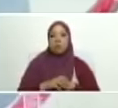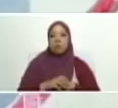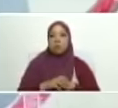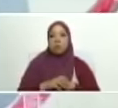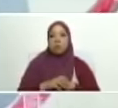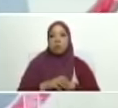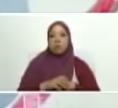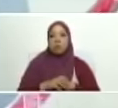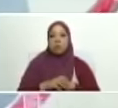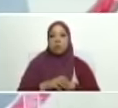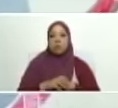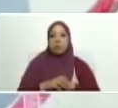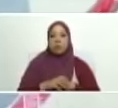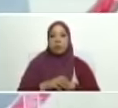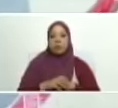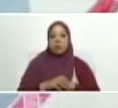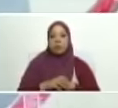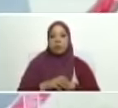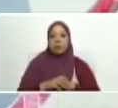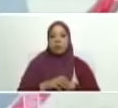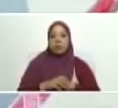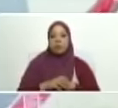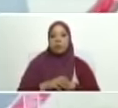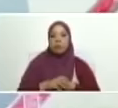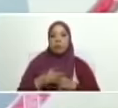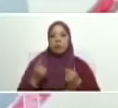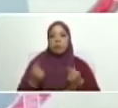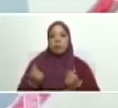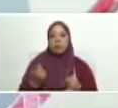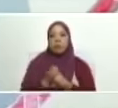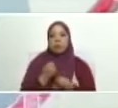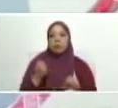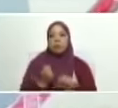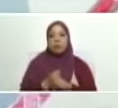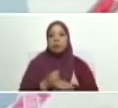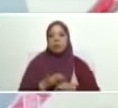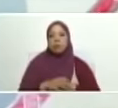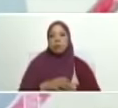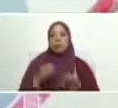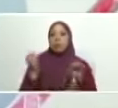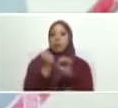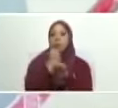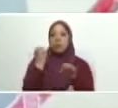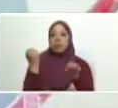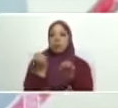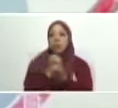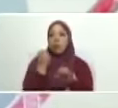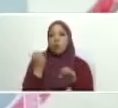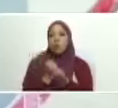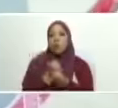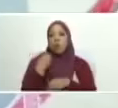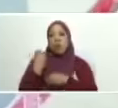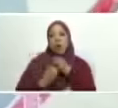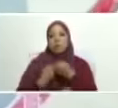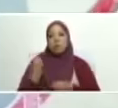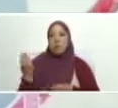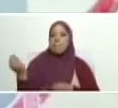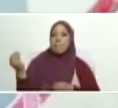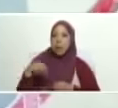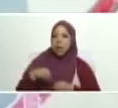con fuerza, con efectividad, con trabajo, haciendo